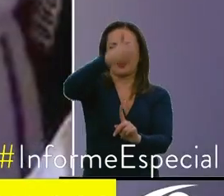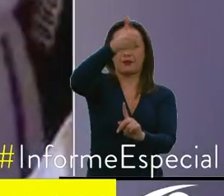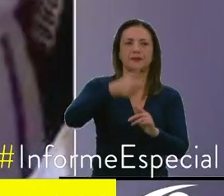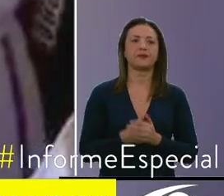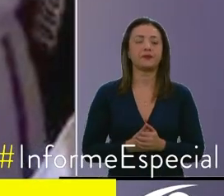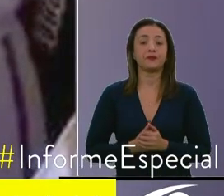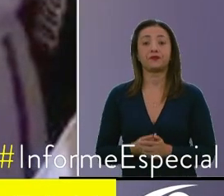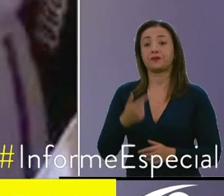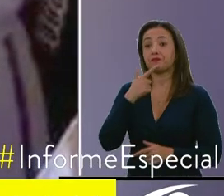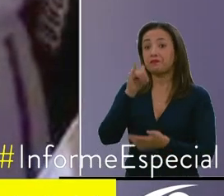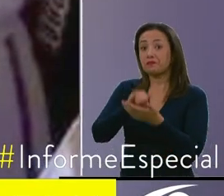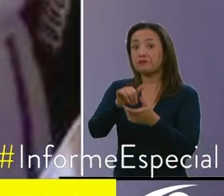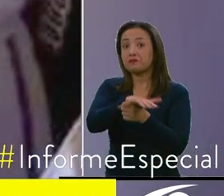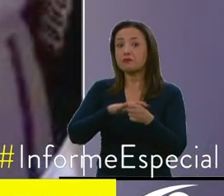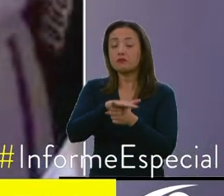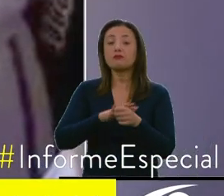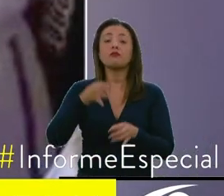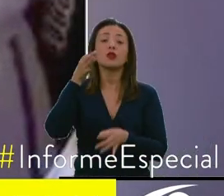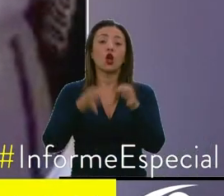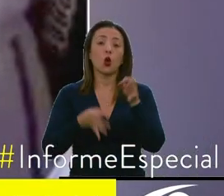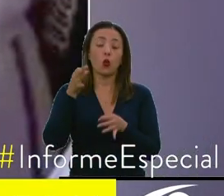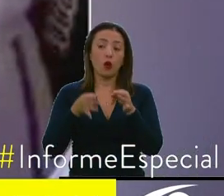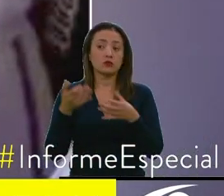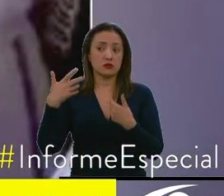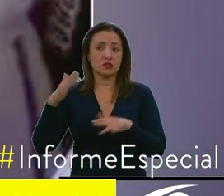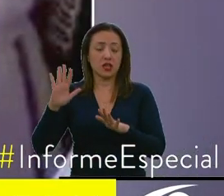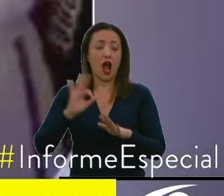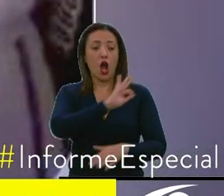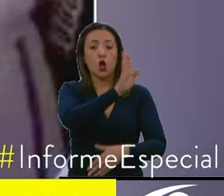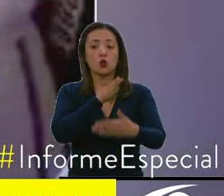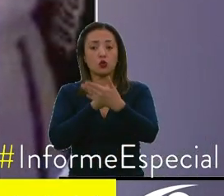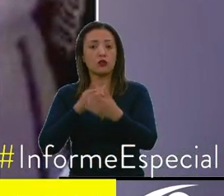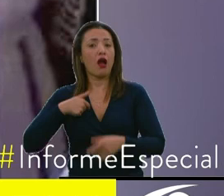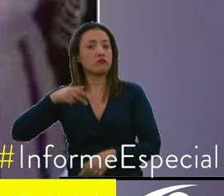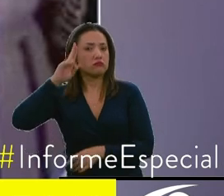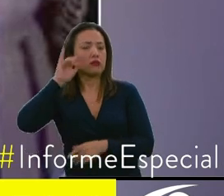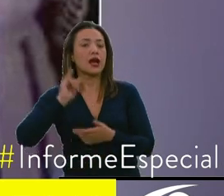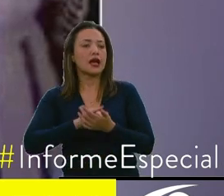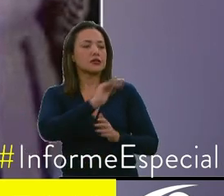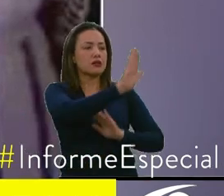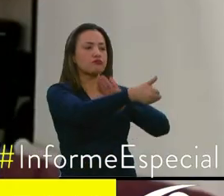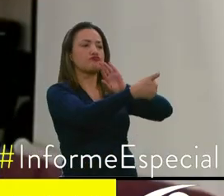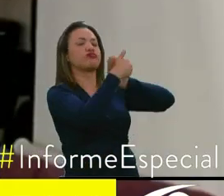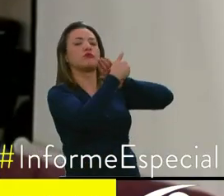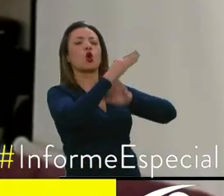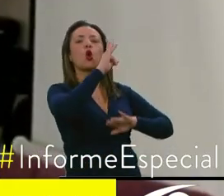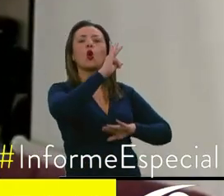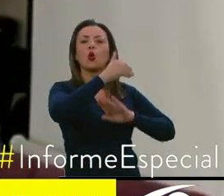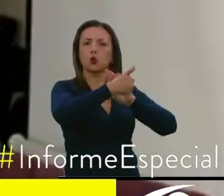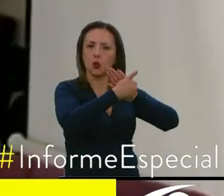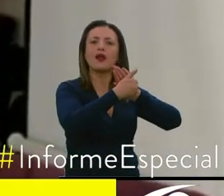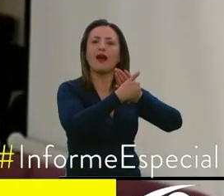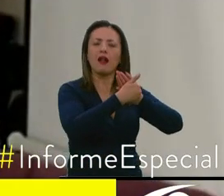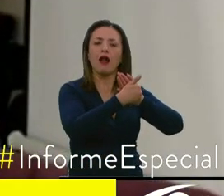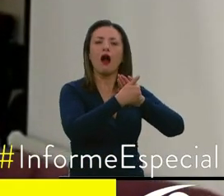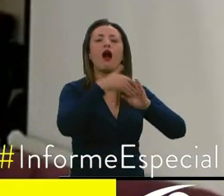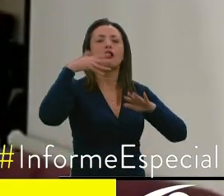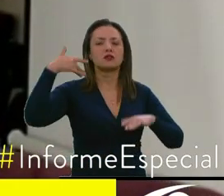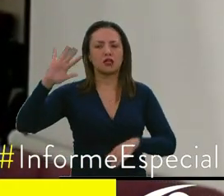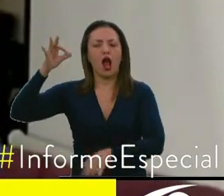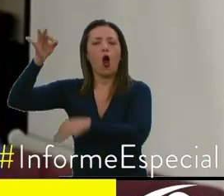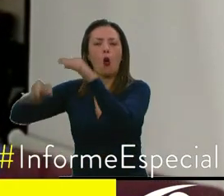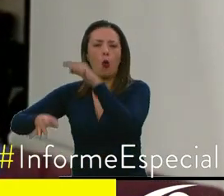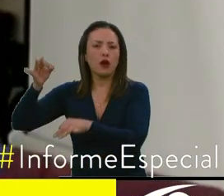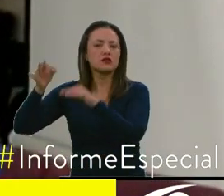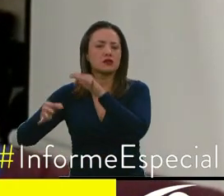que un juez les dio la razón. Se interpuso una tutela contra el Ministerio del Interior, la cual ya fue fallada por el juez y